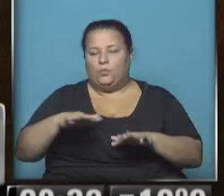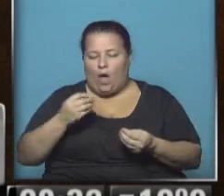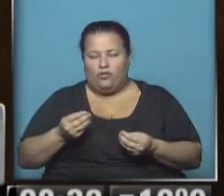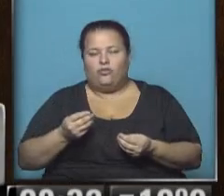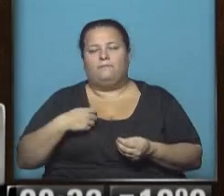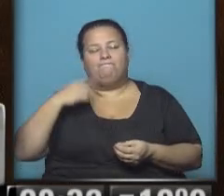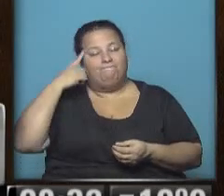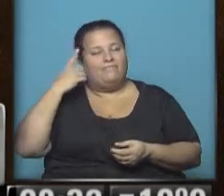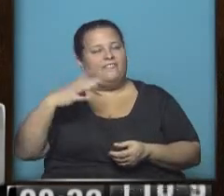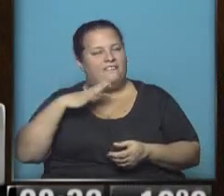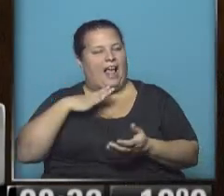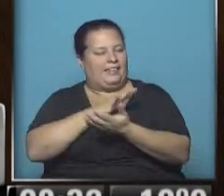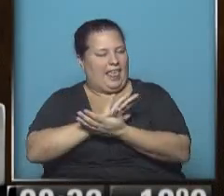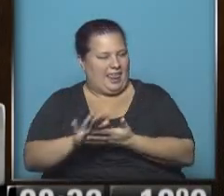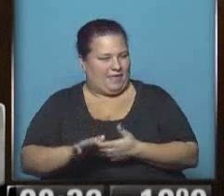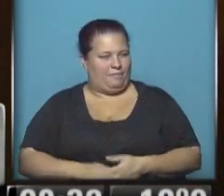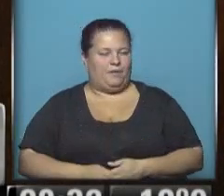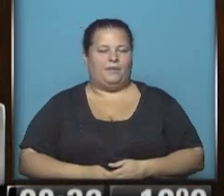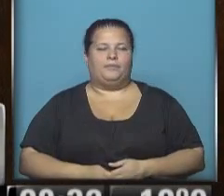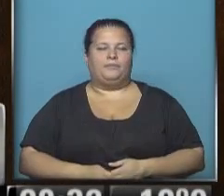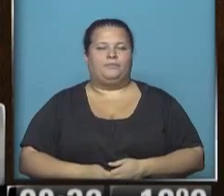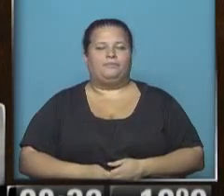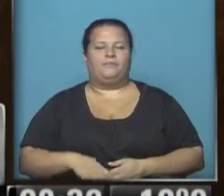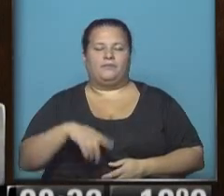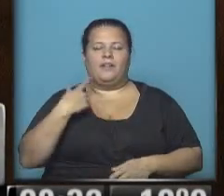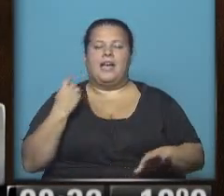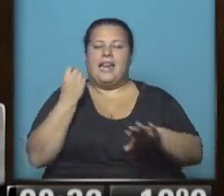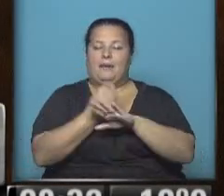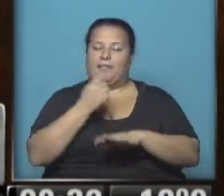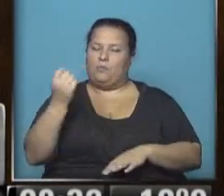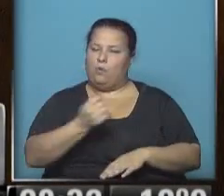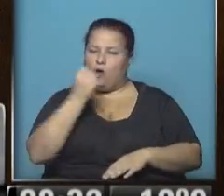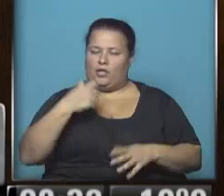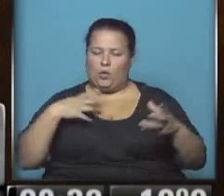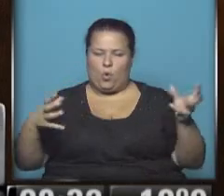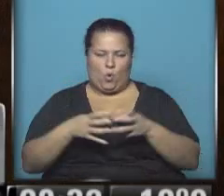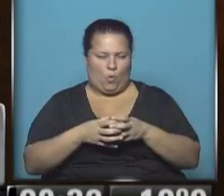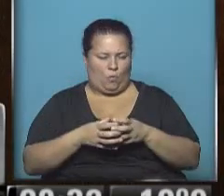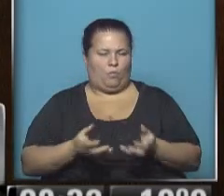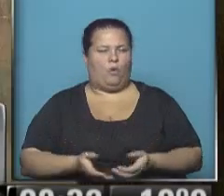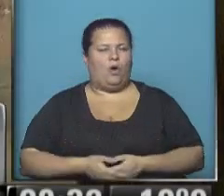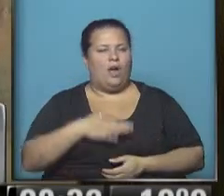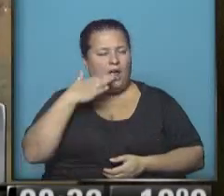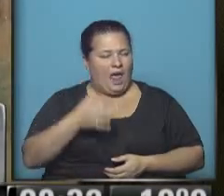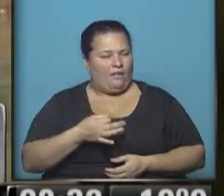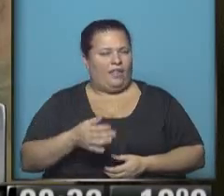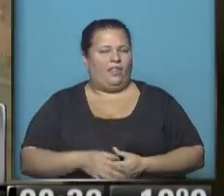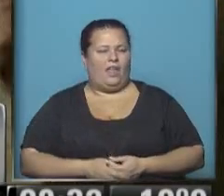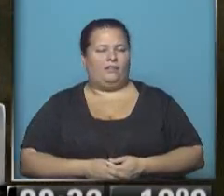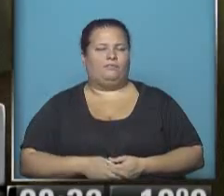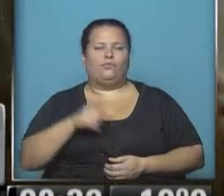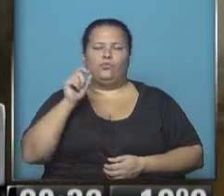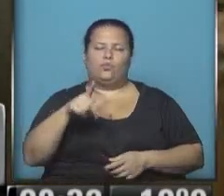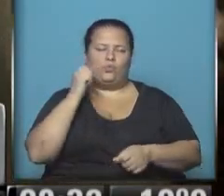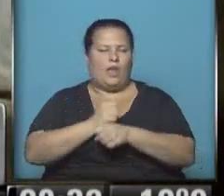nos parece que hay falta de transparencia y de una representante muy importante en nuestro espacio la verdad que todo